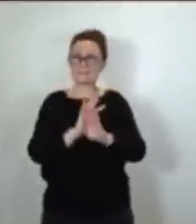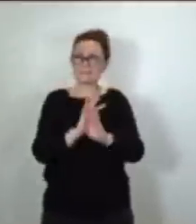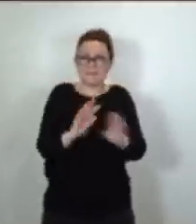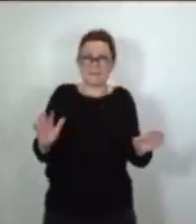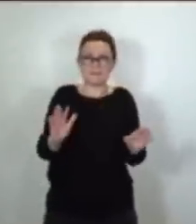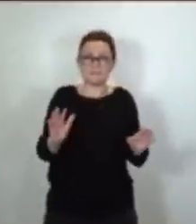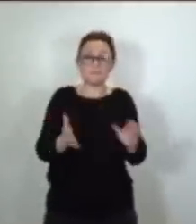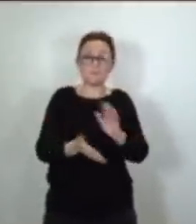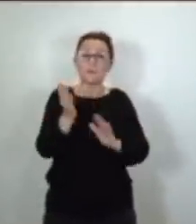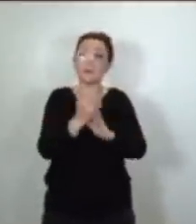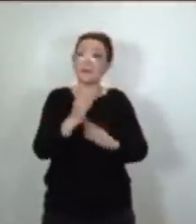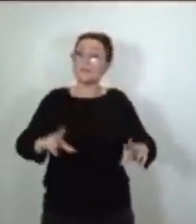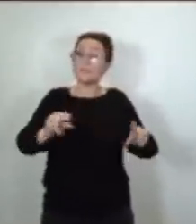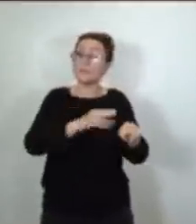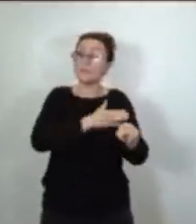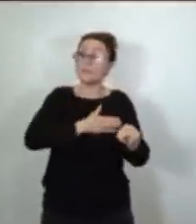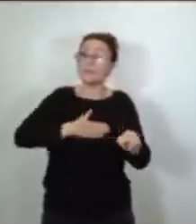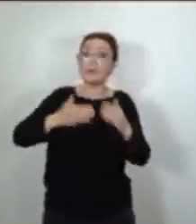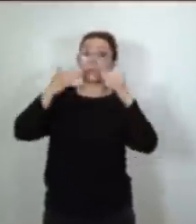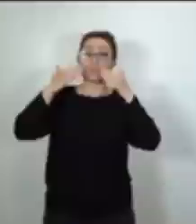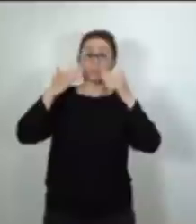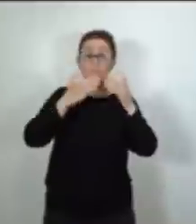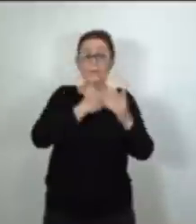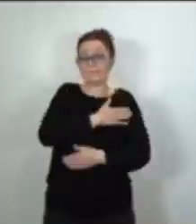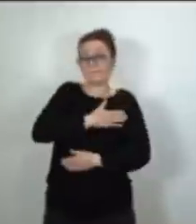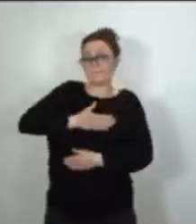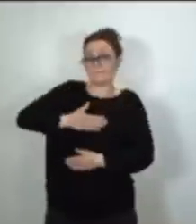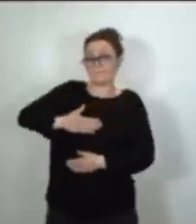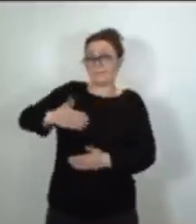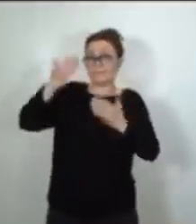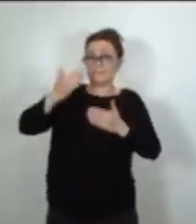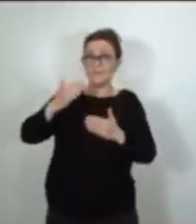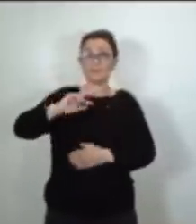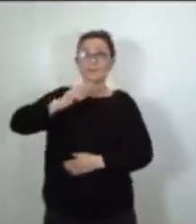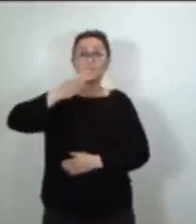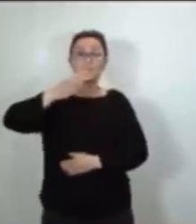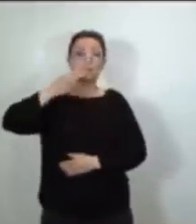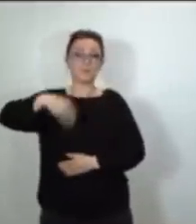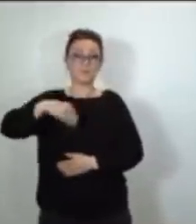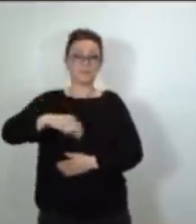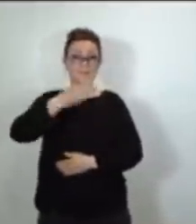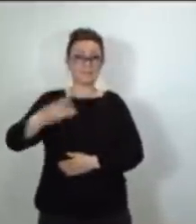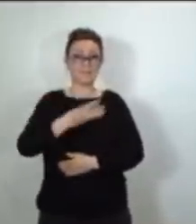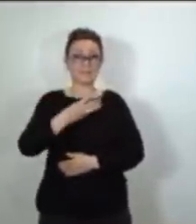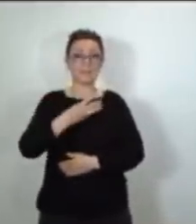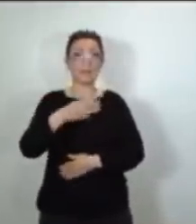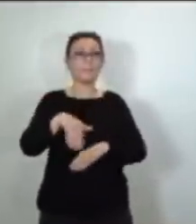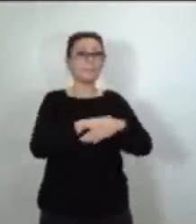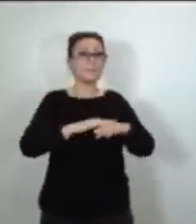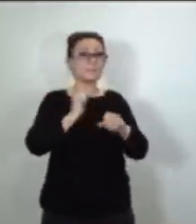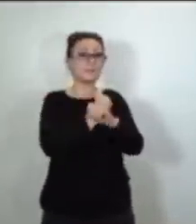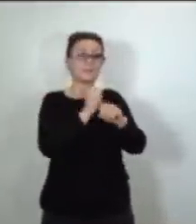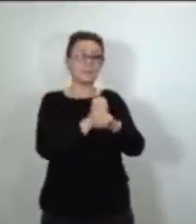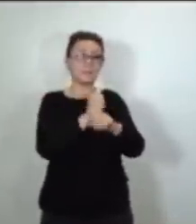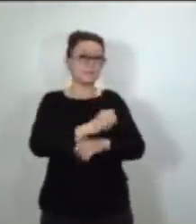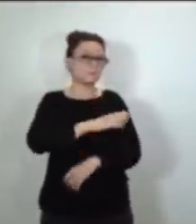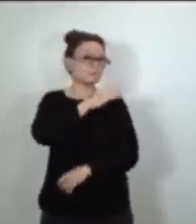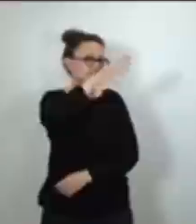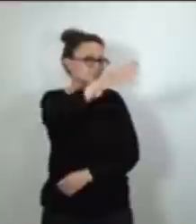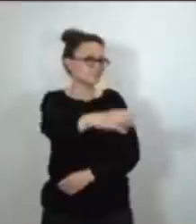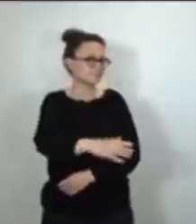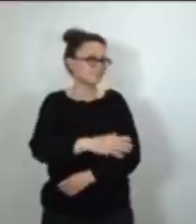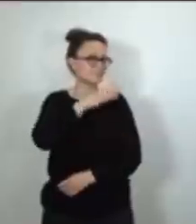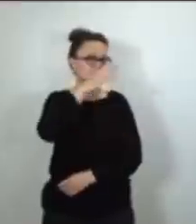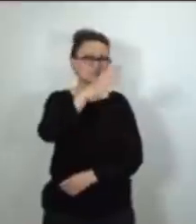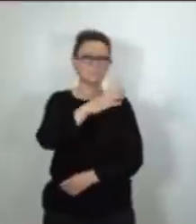deseándonos a todos, muy especialmente a la vicepresidencia tercera, que ha sido una ministra de Trabajo absolutamente excepcional, pero va a